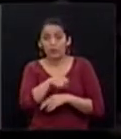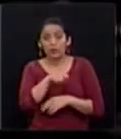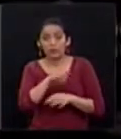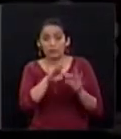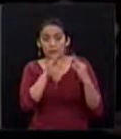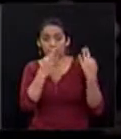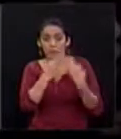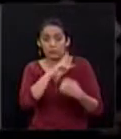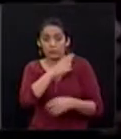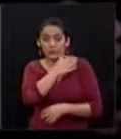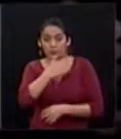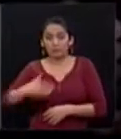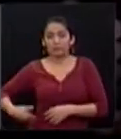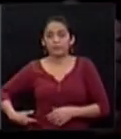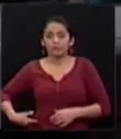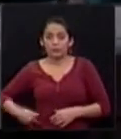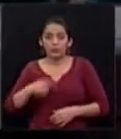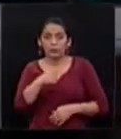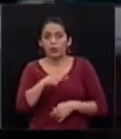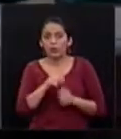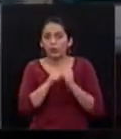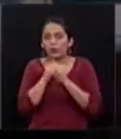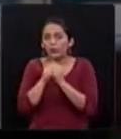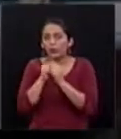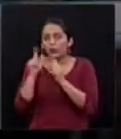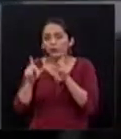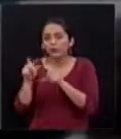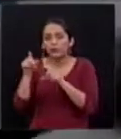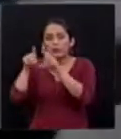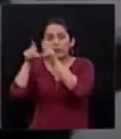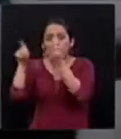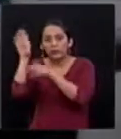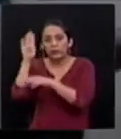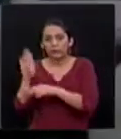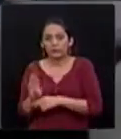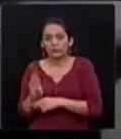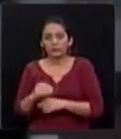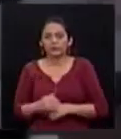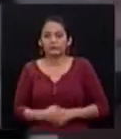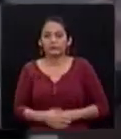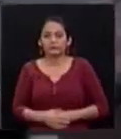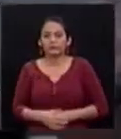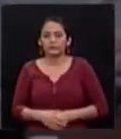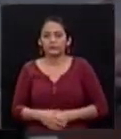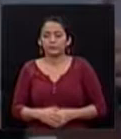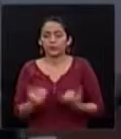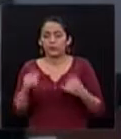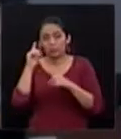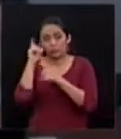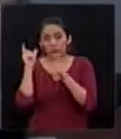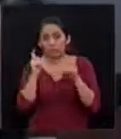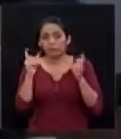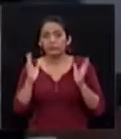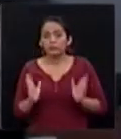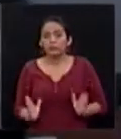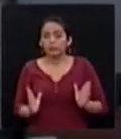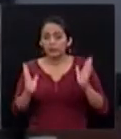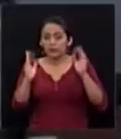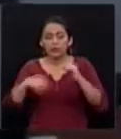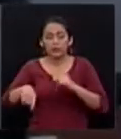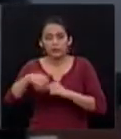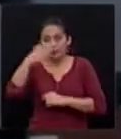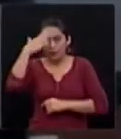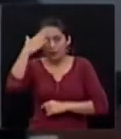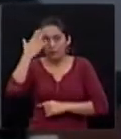supuesta asociación ilícita. El presidente de la Judicatura se refirió al caso. La Fiscalía sabrá en su momento, con elementos y avances de